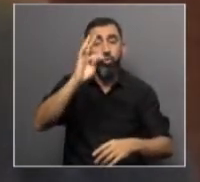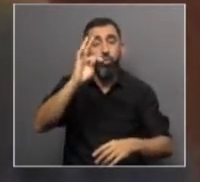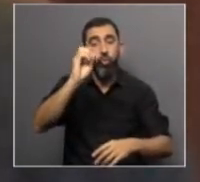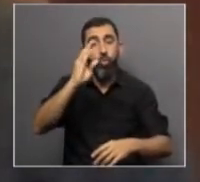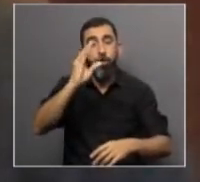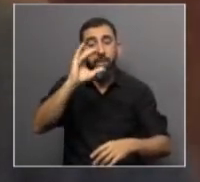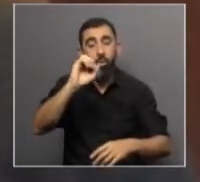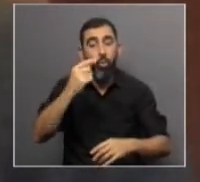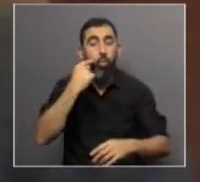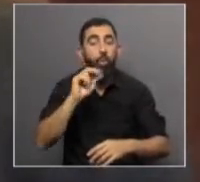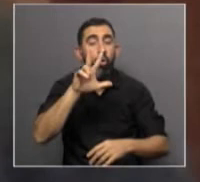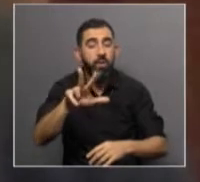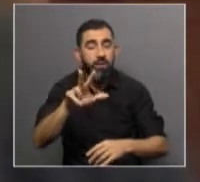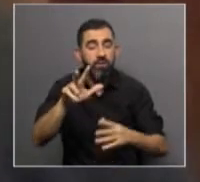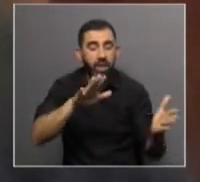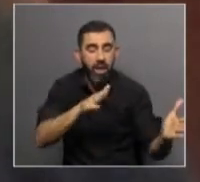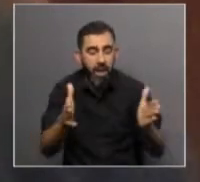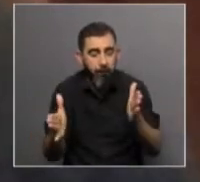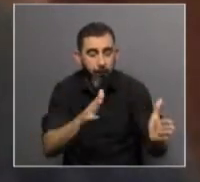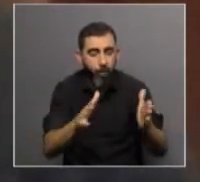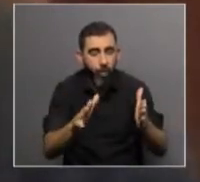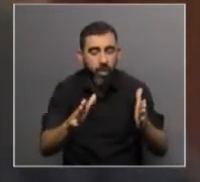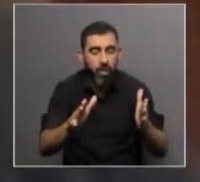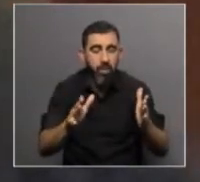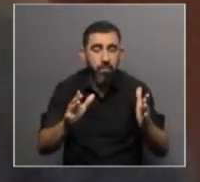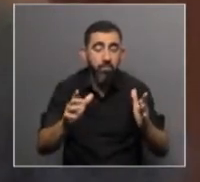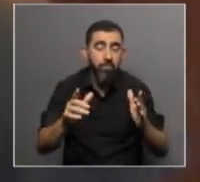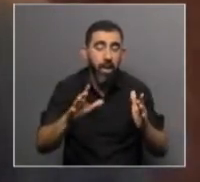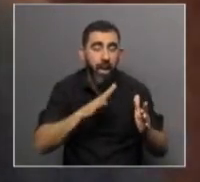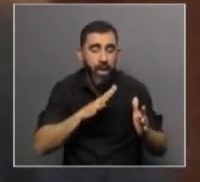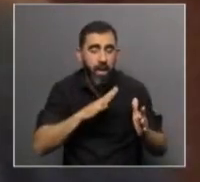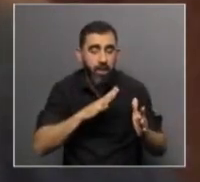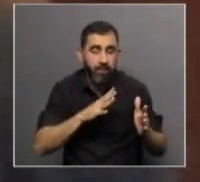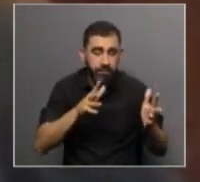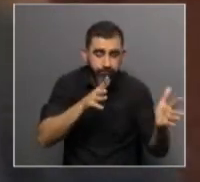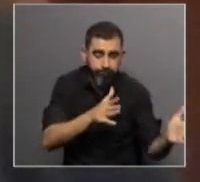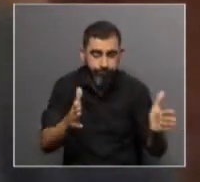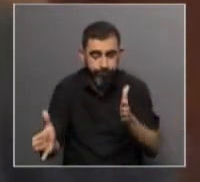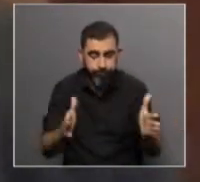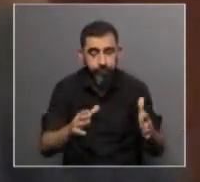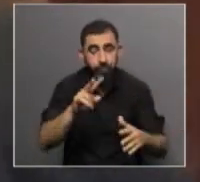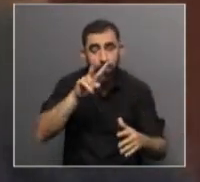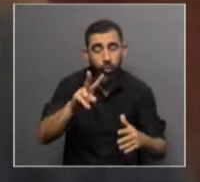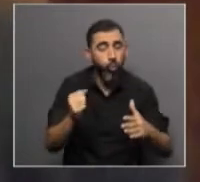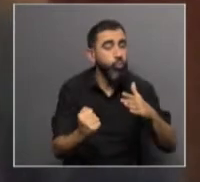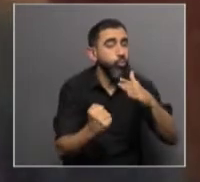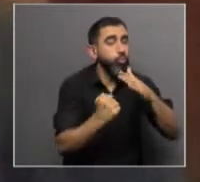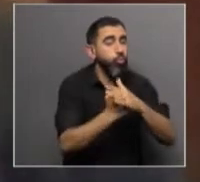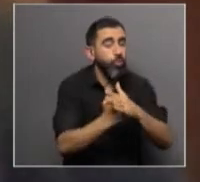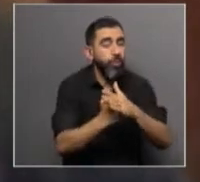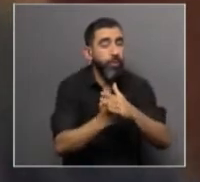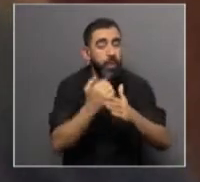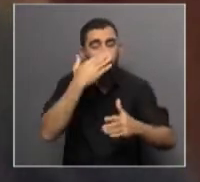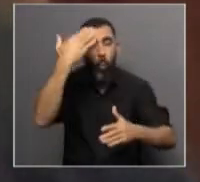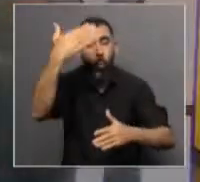periodo relativamente templado que se encuentra entre los dos picos de la